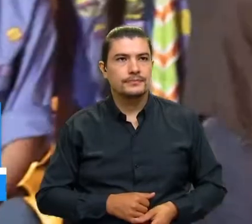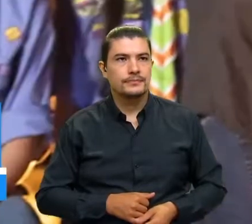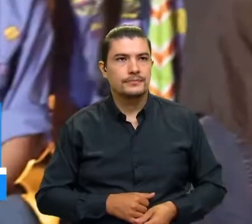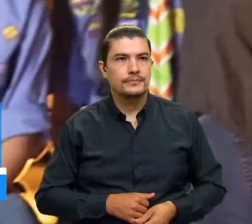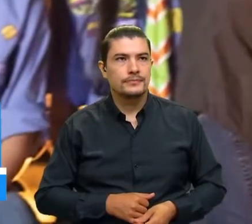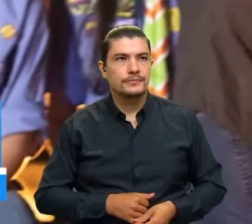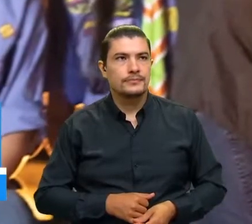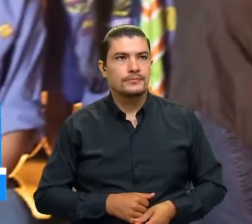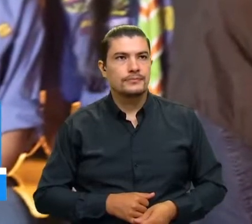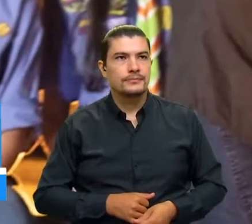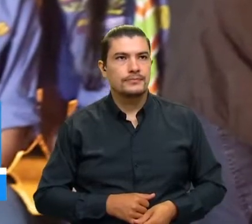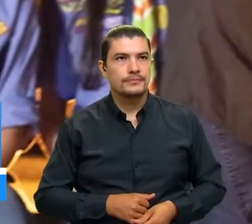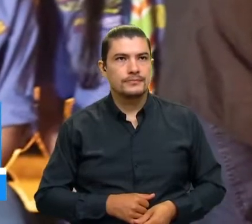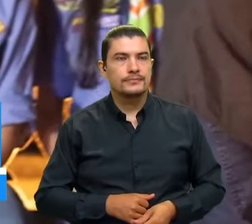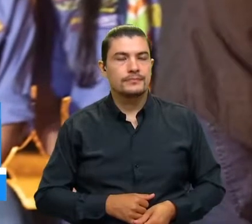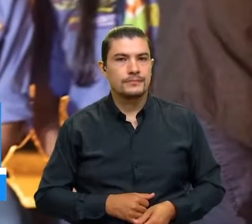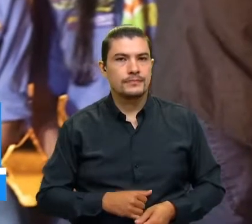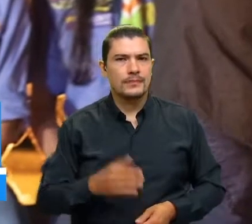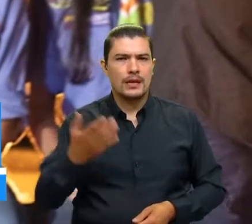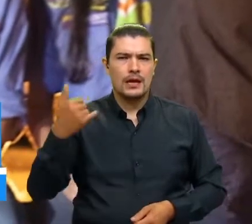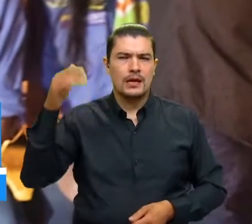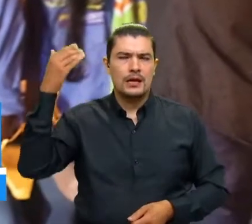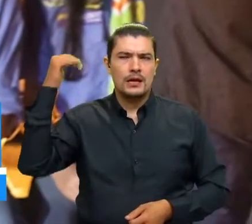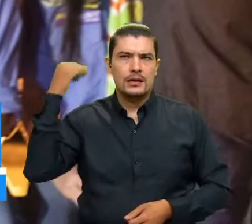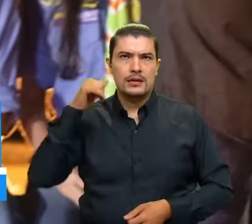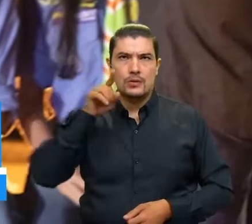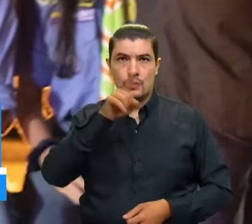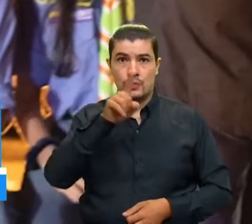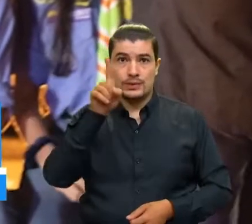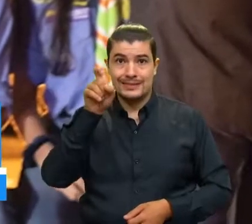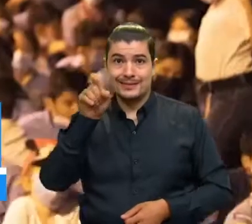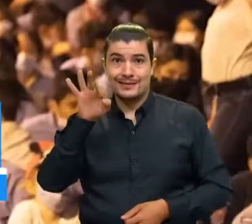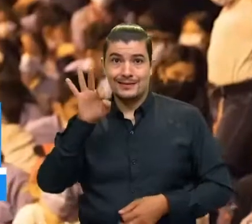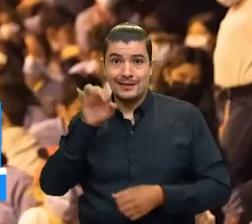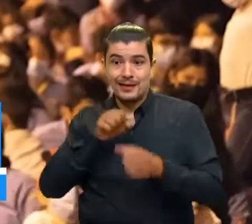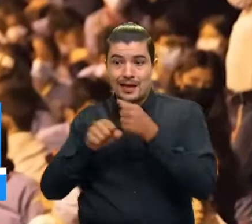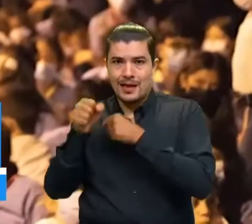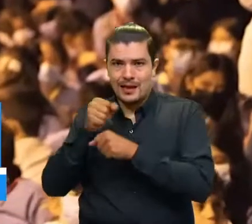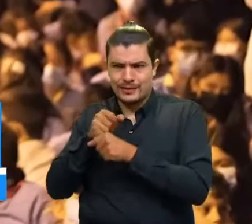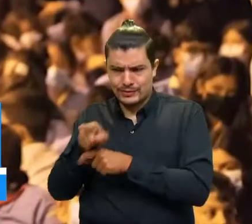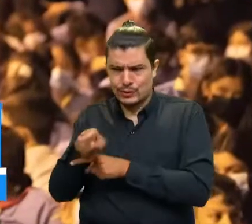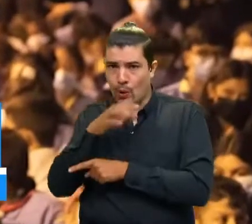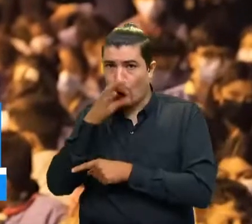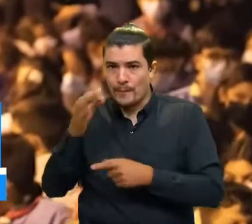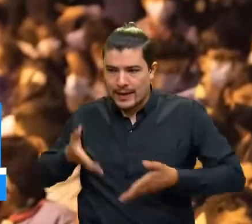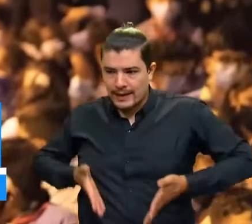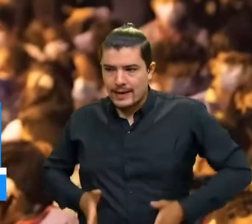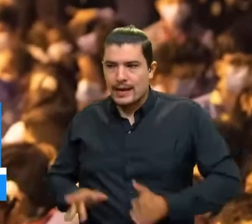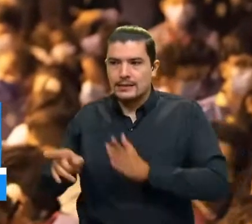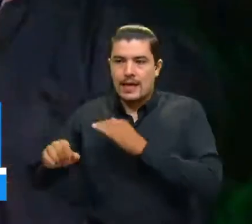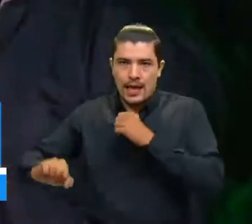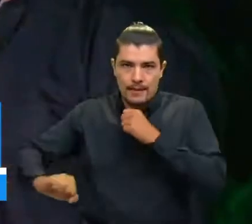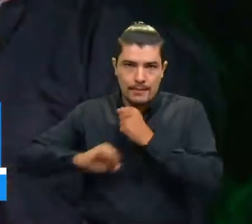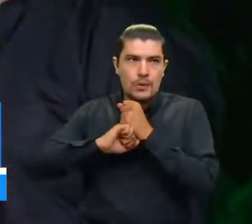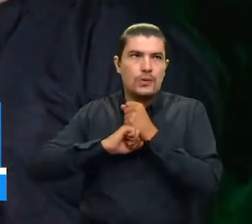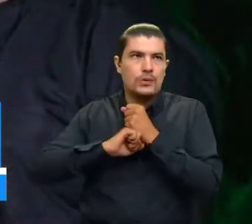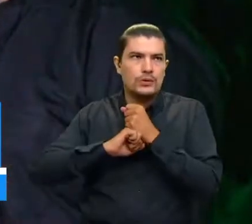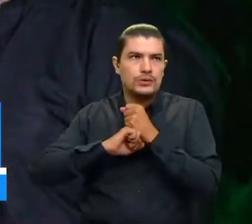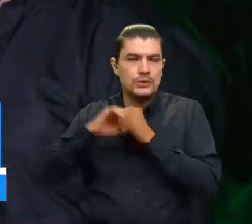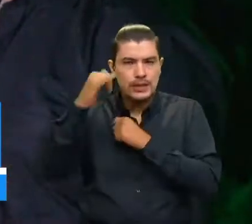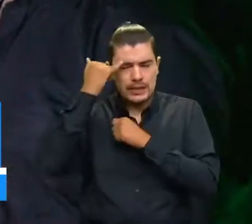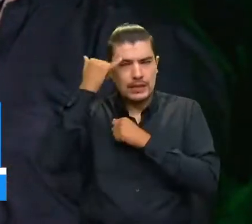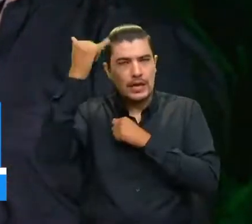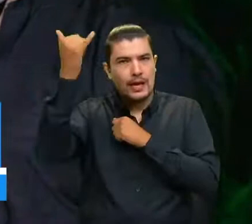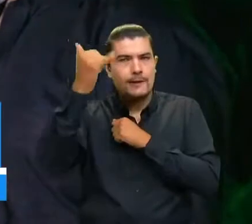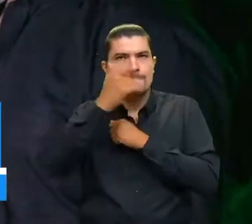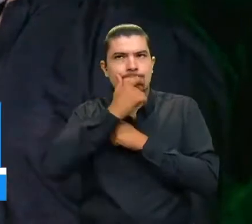Baden-Powell. Hace 163 años nació él, nos apoyó, le salió una idea